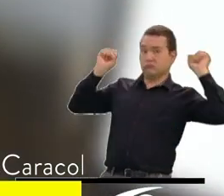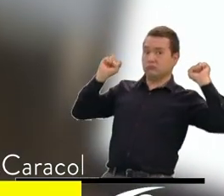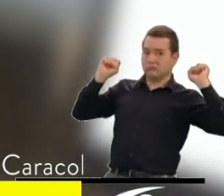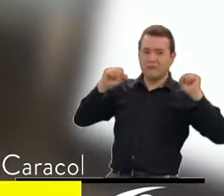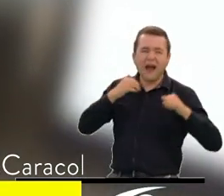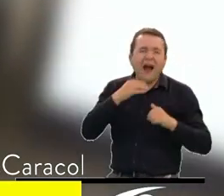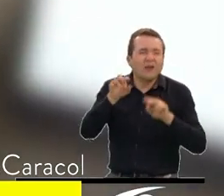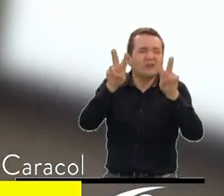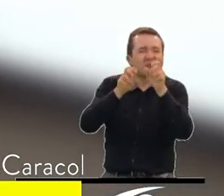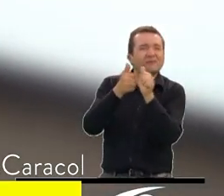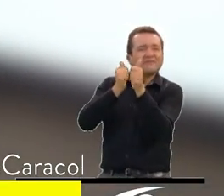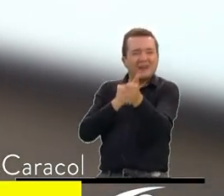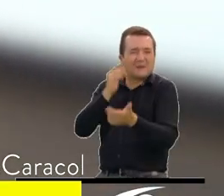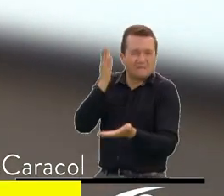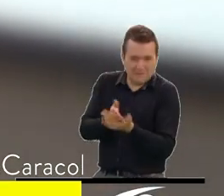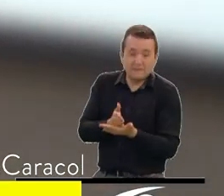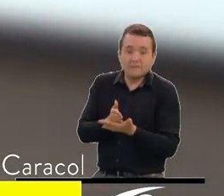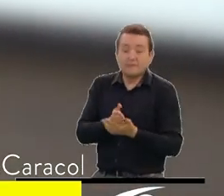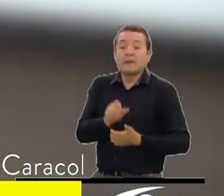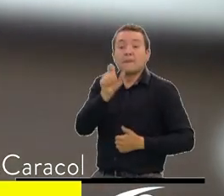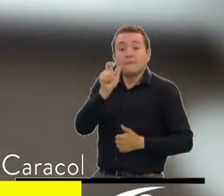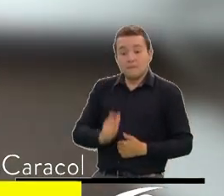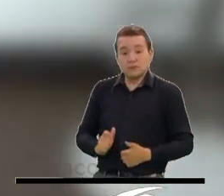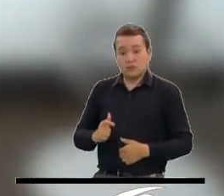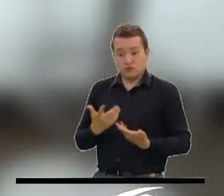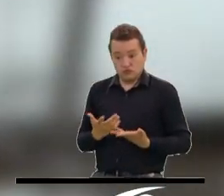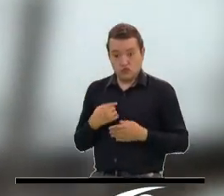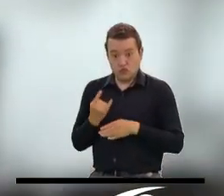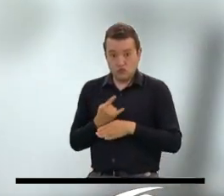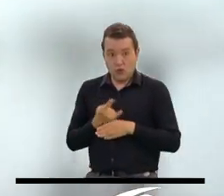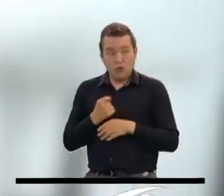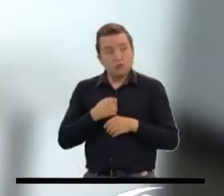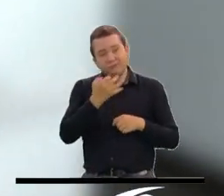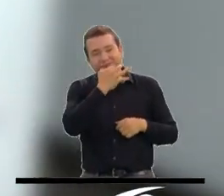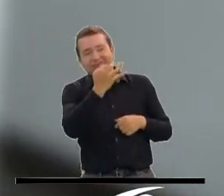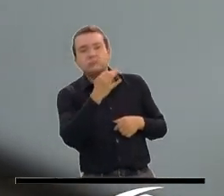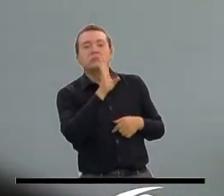teletrabajo, el usuario puede acudir al defensor del consumidor o a un inspector de trabajo.